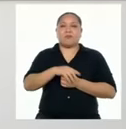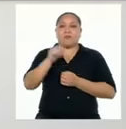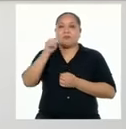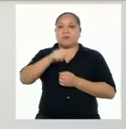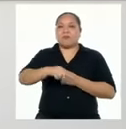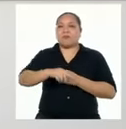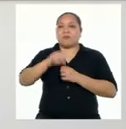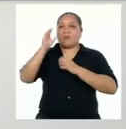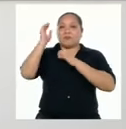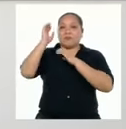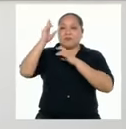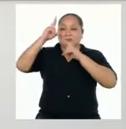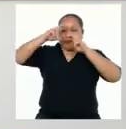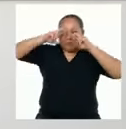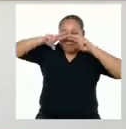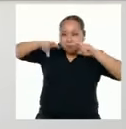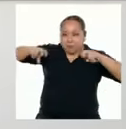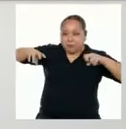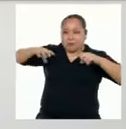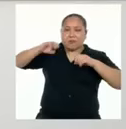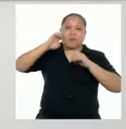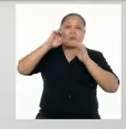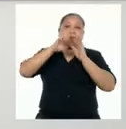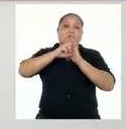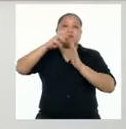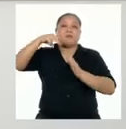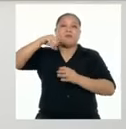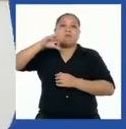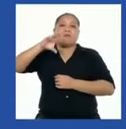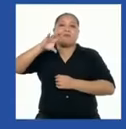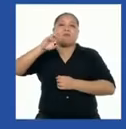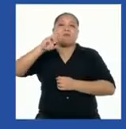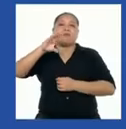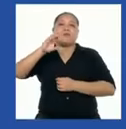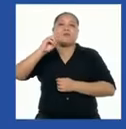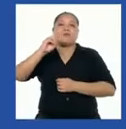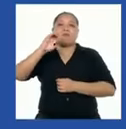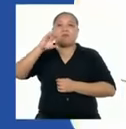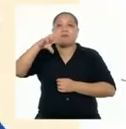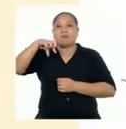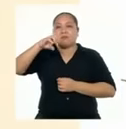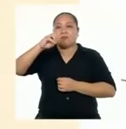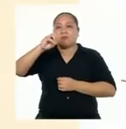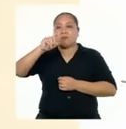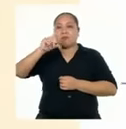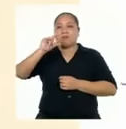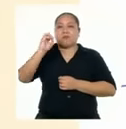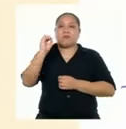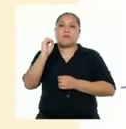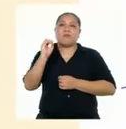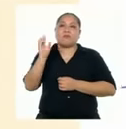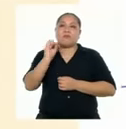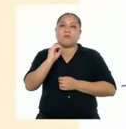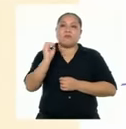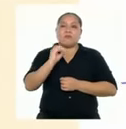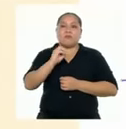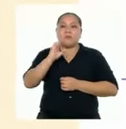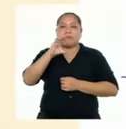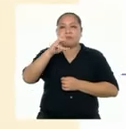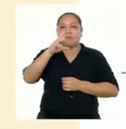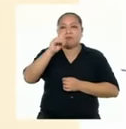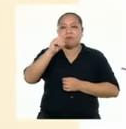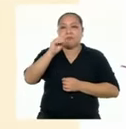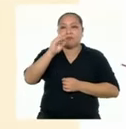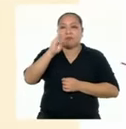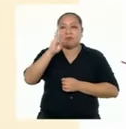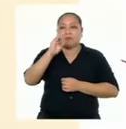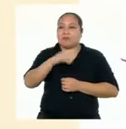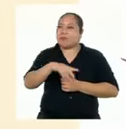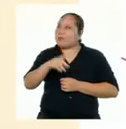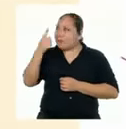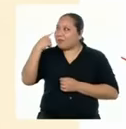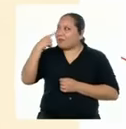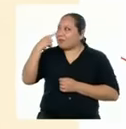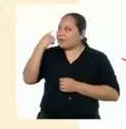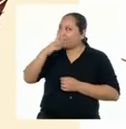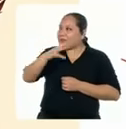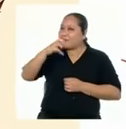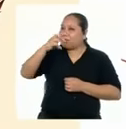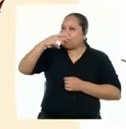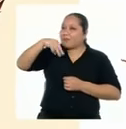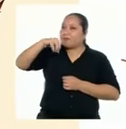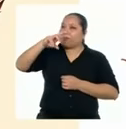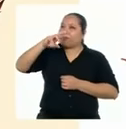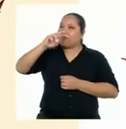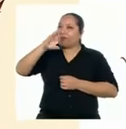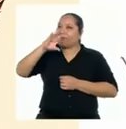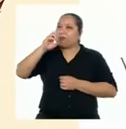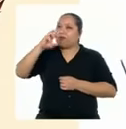exploradores, como Marco Polo o Cristóbal Colón. Yo sé quién fue Marco Polo. Fue un explorador italiano que